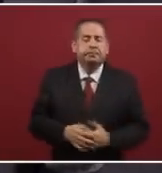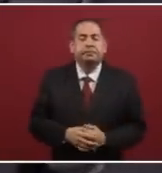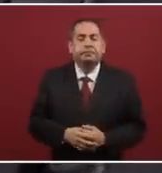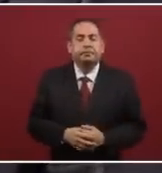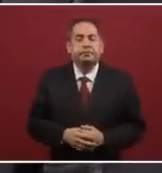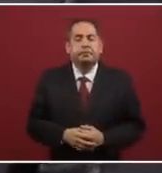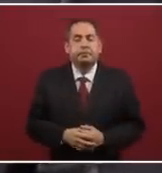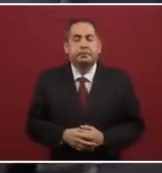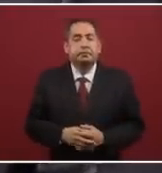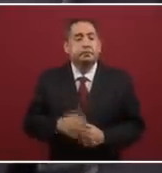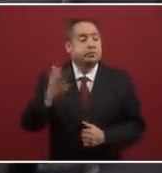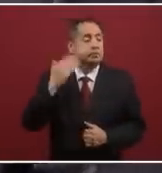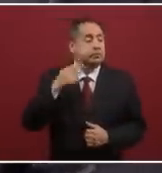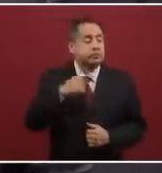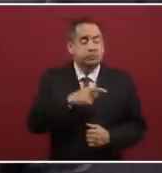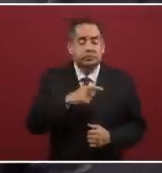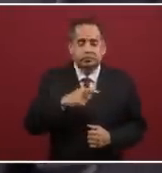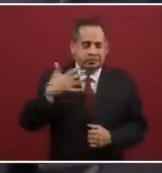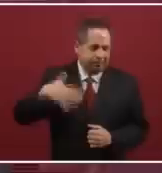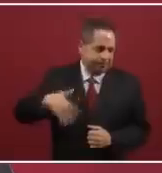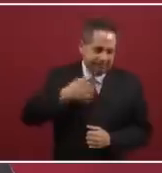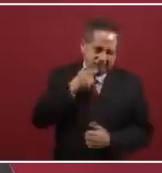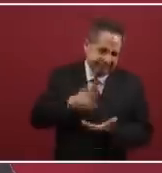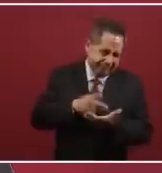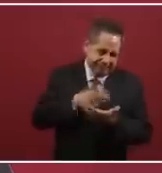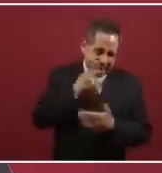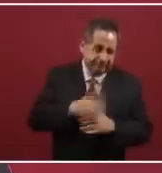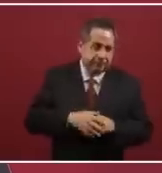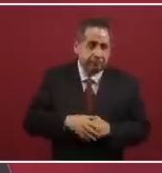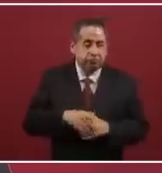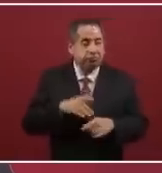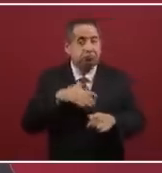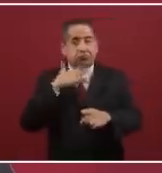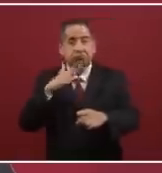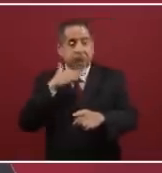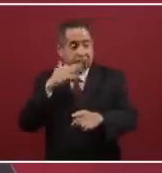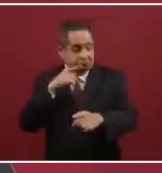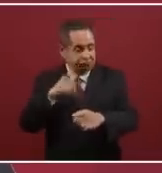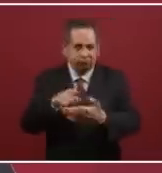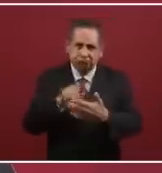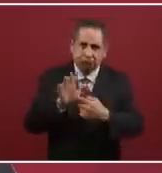Se ponía de ejemplo, siempre lo digo, a los corruptos.